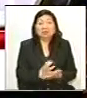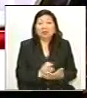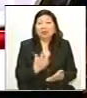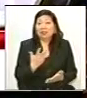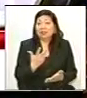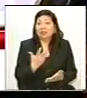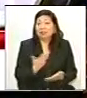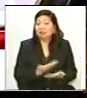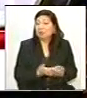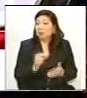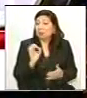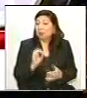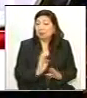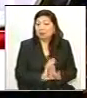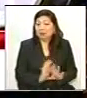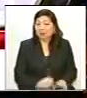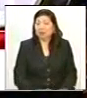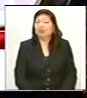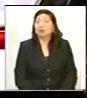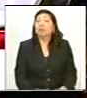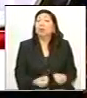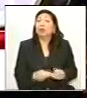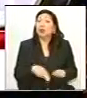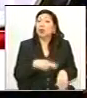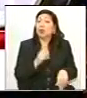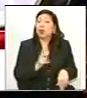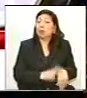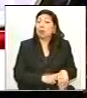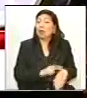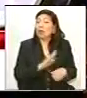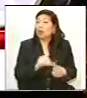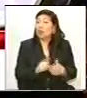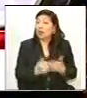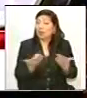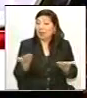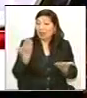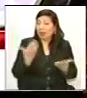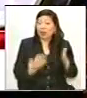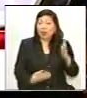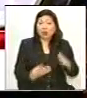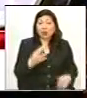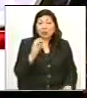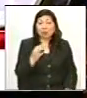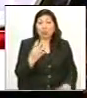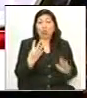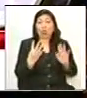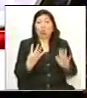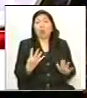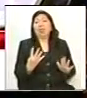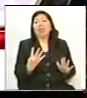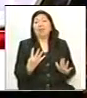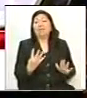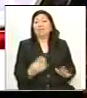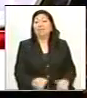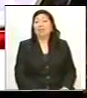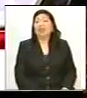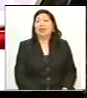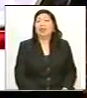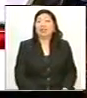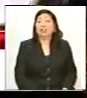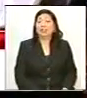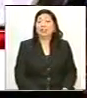13 puntos. Porque normalmente todos llegan aquí hasta 14.9. ¿No?